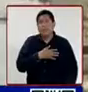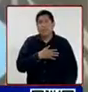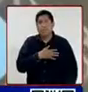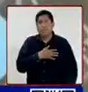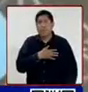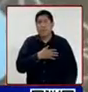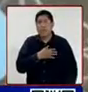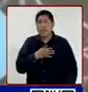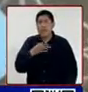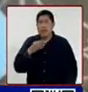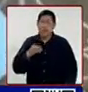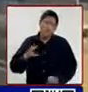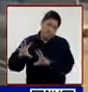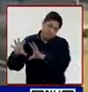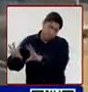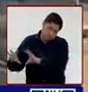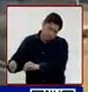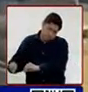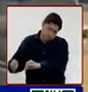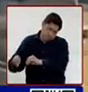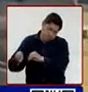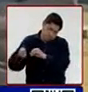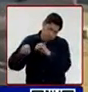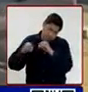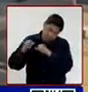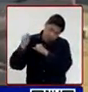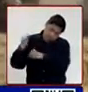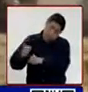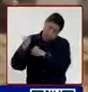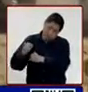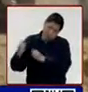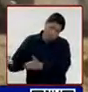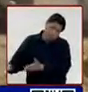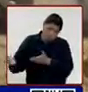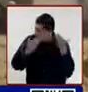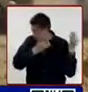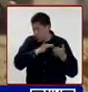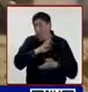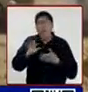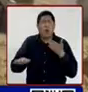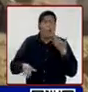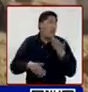¿Qué hay que trasladar? ¿Qué hay que sacar o hay que poner a la puerta?